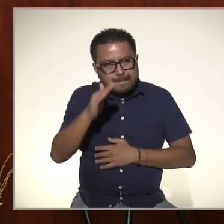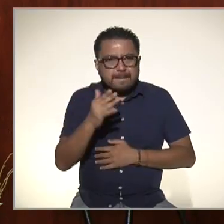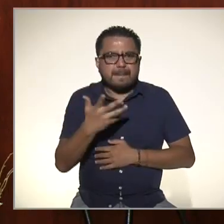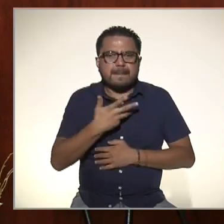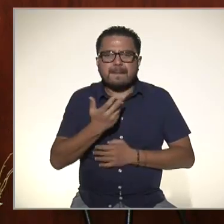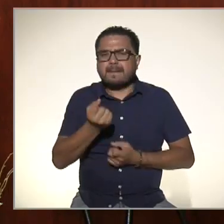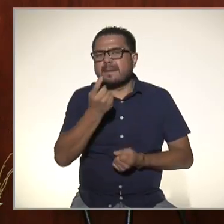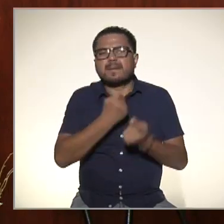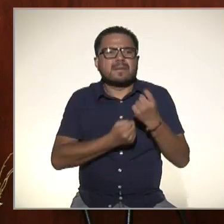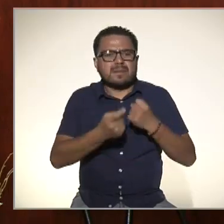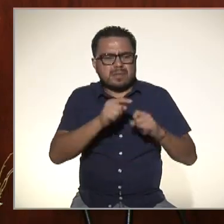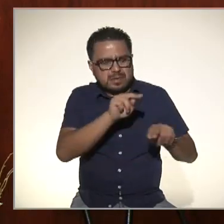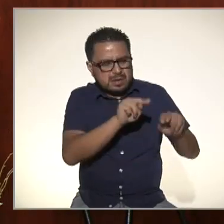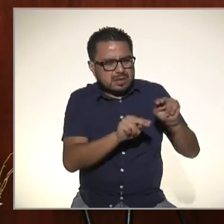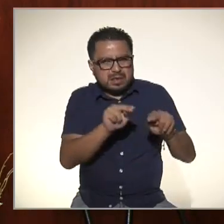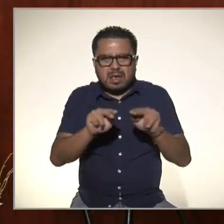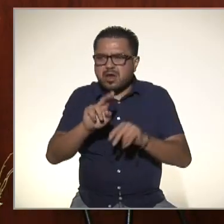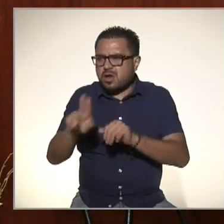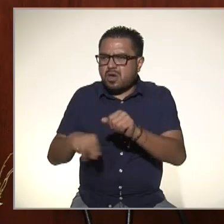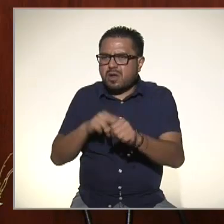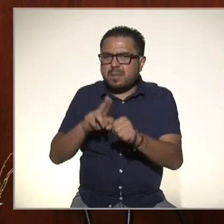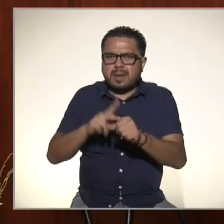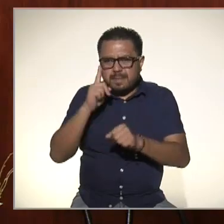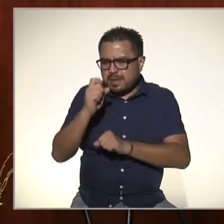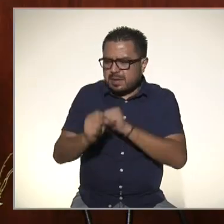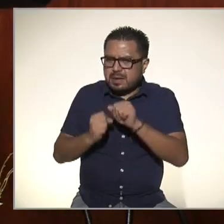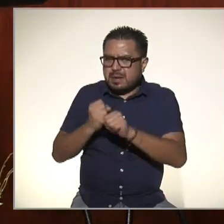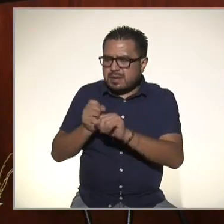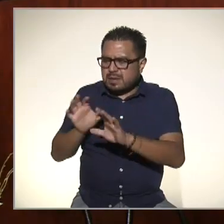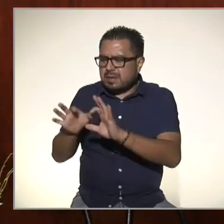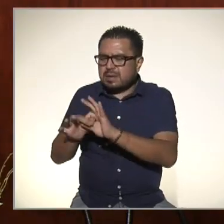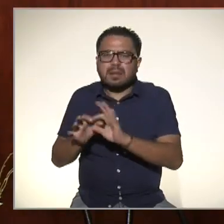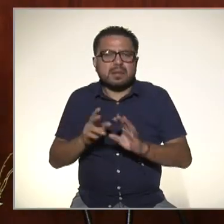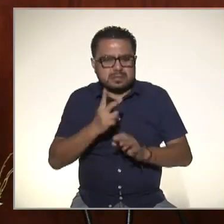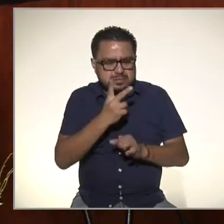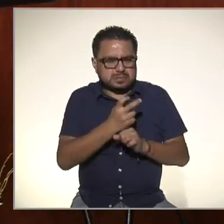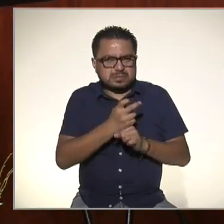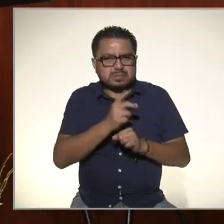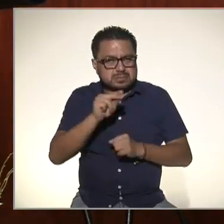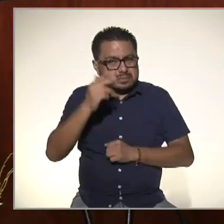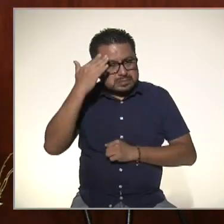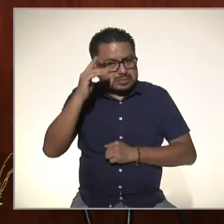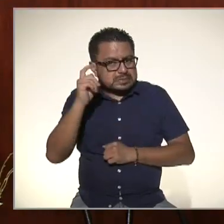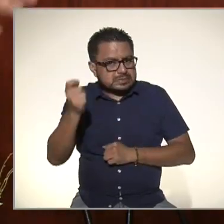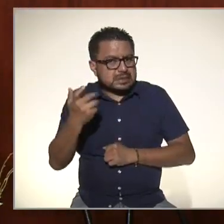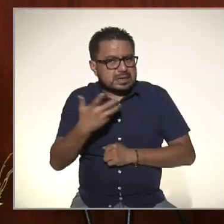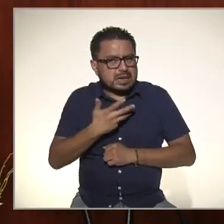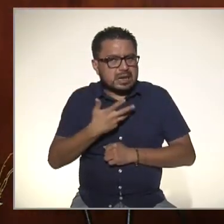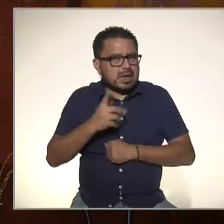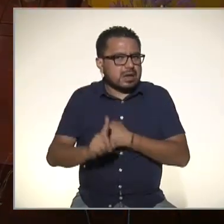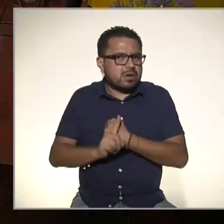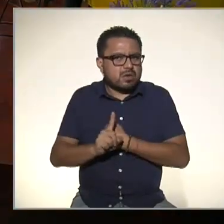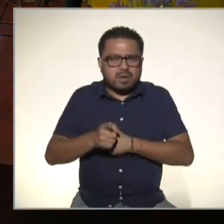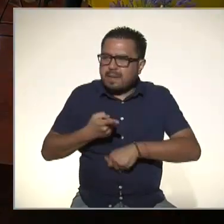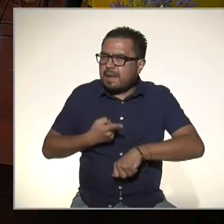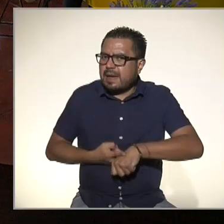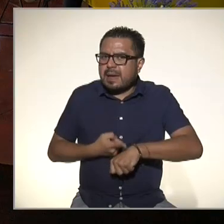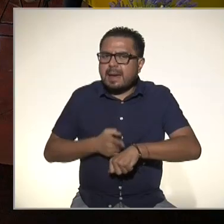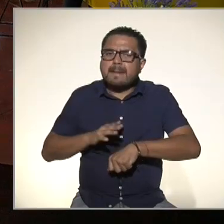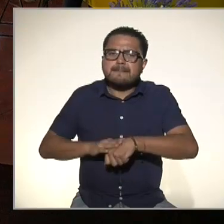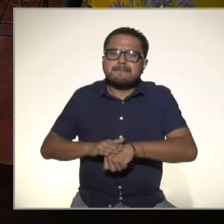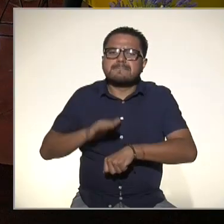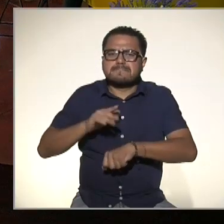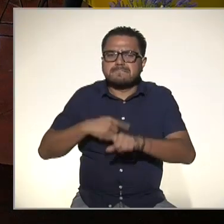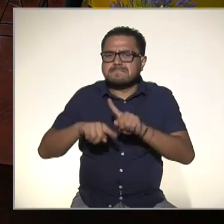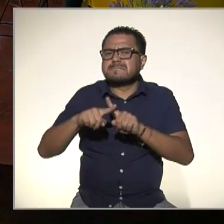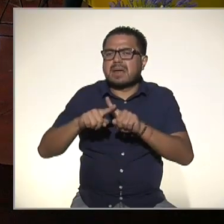ciertos parámetros de normalidad para la edad. Y segundo, no sabemos si tiene comorbilidades, si tiene enfermedades agregadas